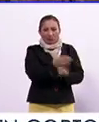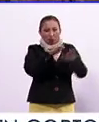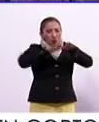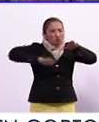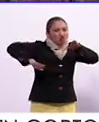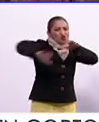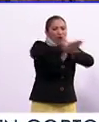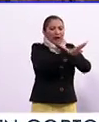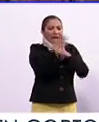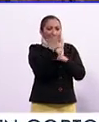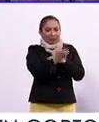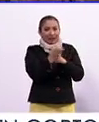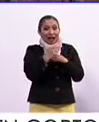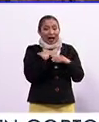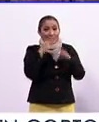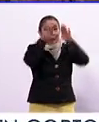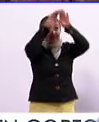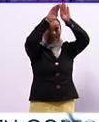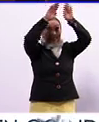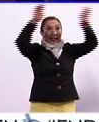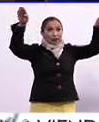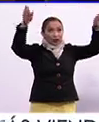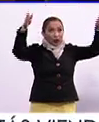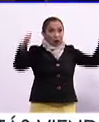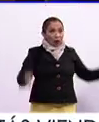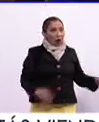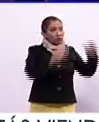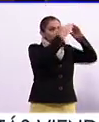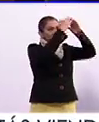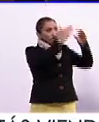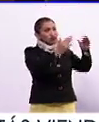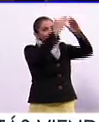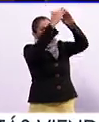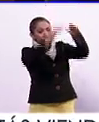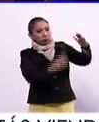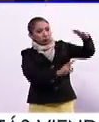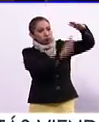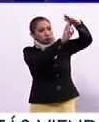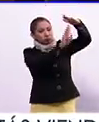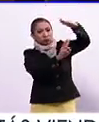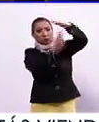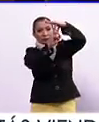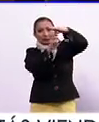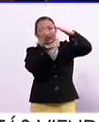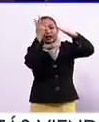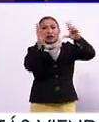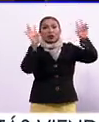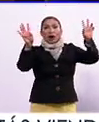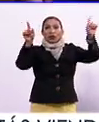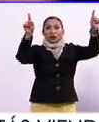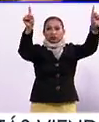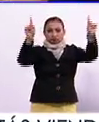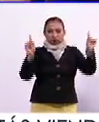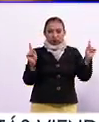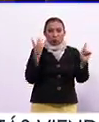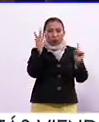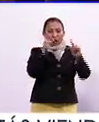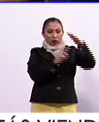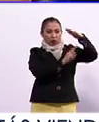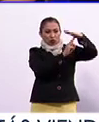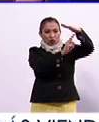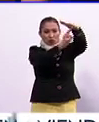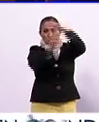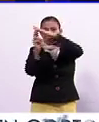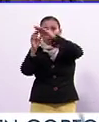Entonces este tipo de techos así están, los puede usted ver, están apoyados en 1, 2, 3, 4 puntos, 4 columnas y está